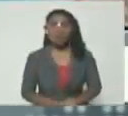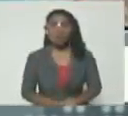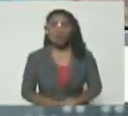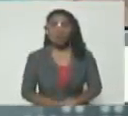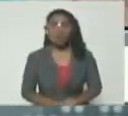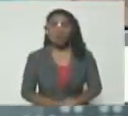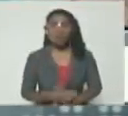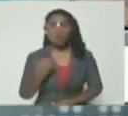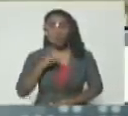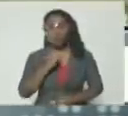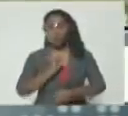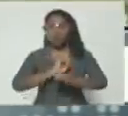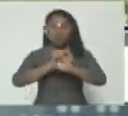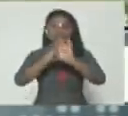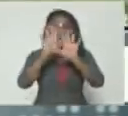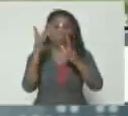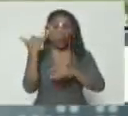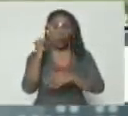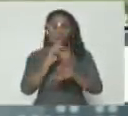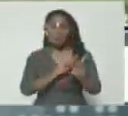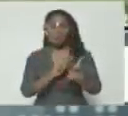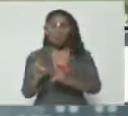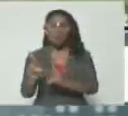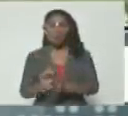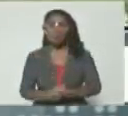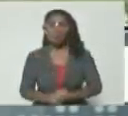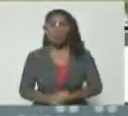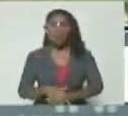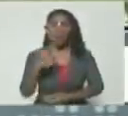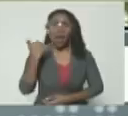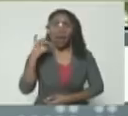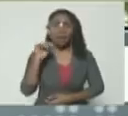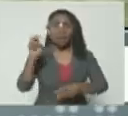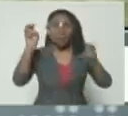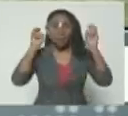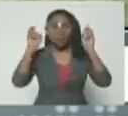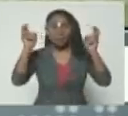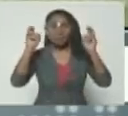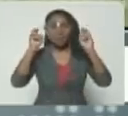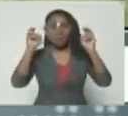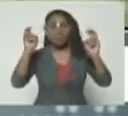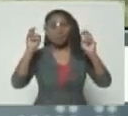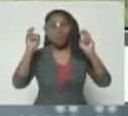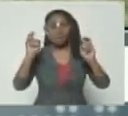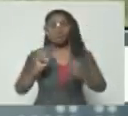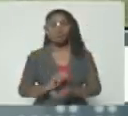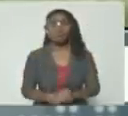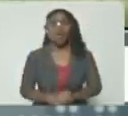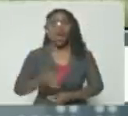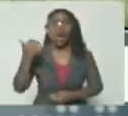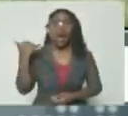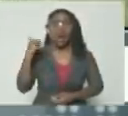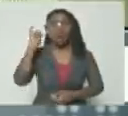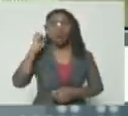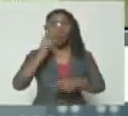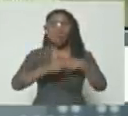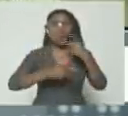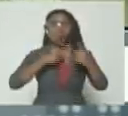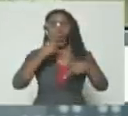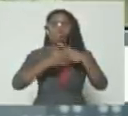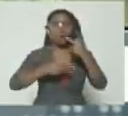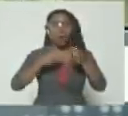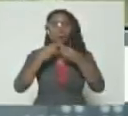Estamos claros que tenemos el plan, tenemos los conceptos, tenemos las políticas